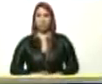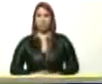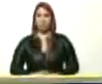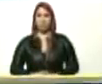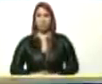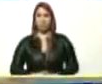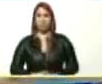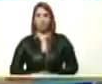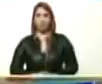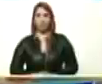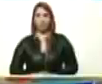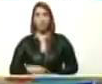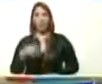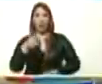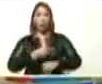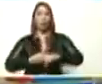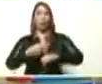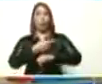él dura horas